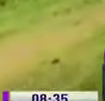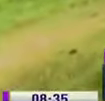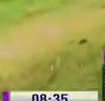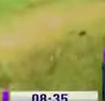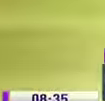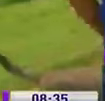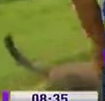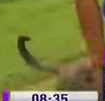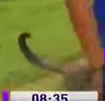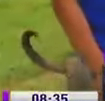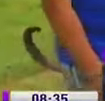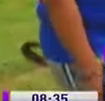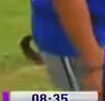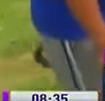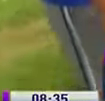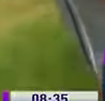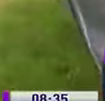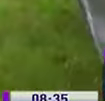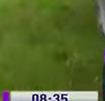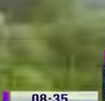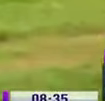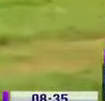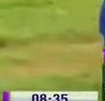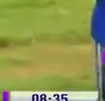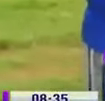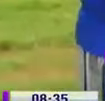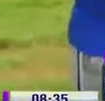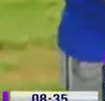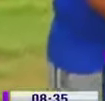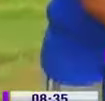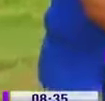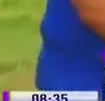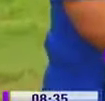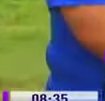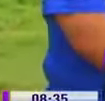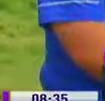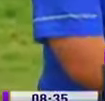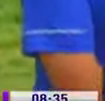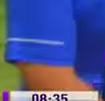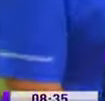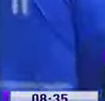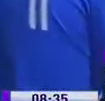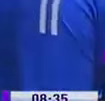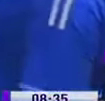Una bailarita. ¿Y cómo se llama? Tugor. ¿Y por qué se llama Tugor? Por tu gordita.